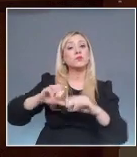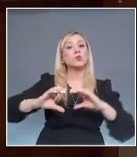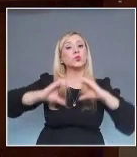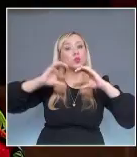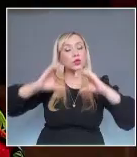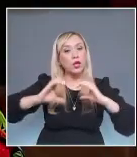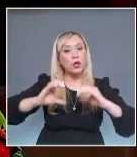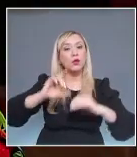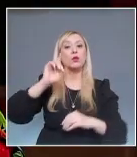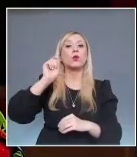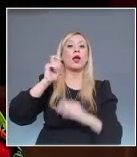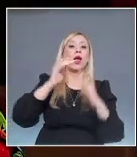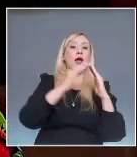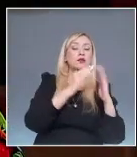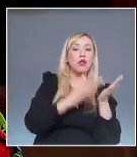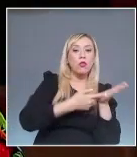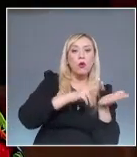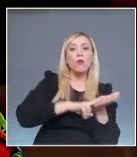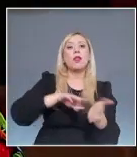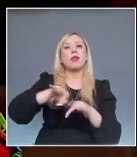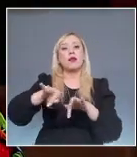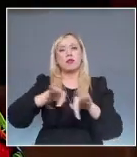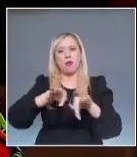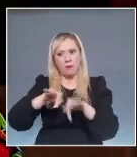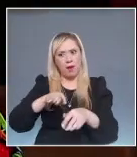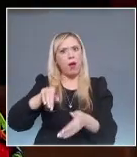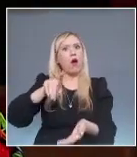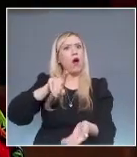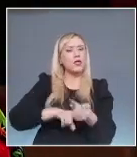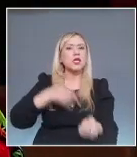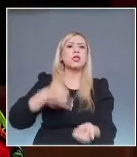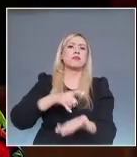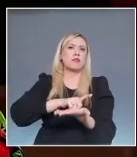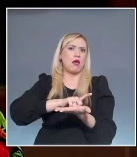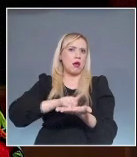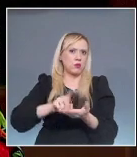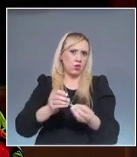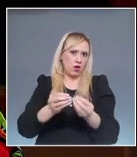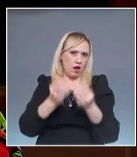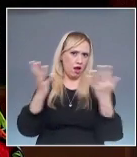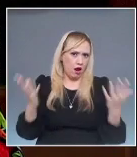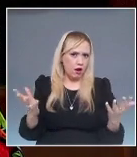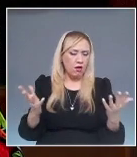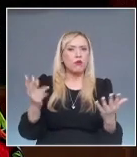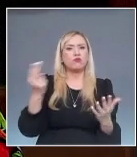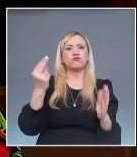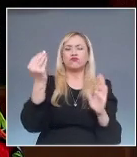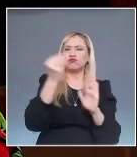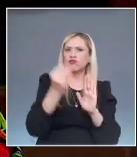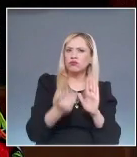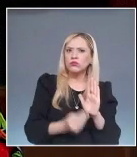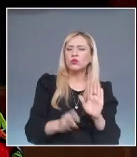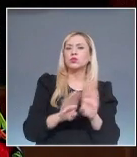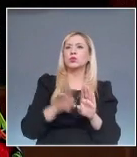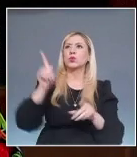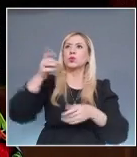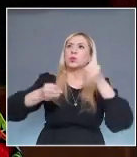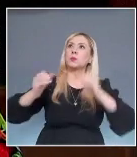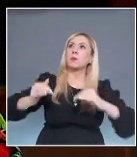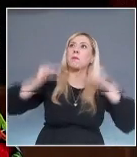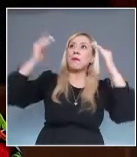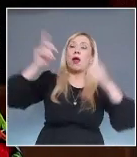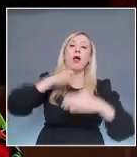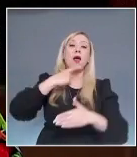derecho. Podremos escuchar sobre las iniciativas de políticas públicas, las resoluciones que nuestro máximo tribunal ha dictado para la construcción